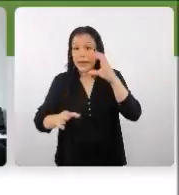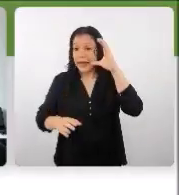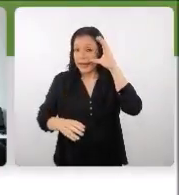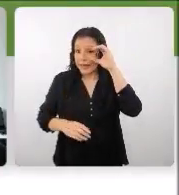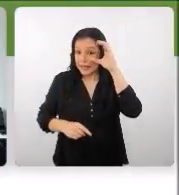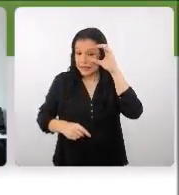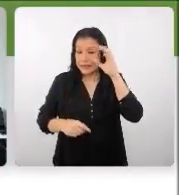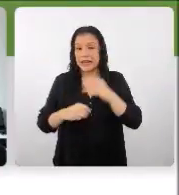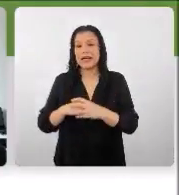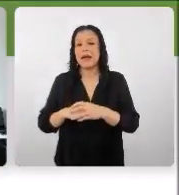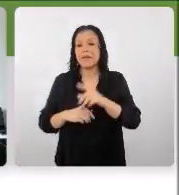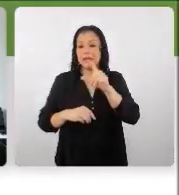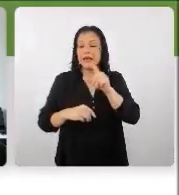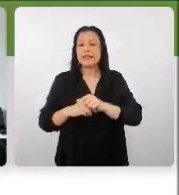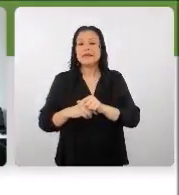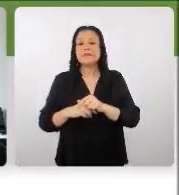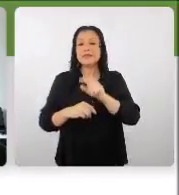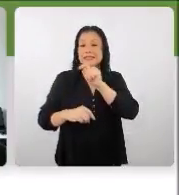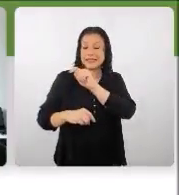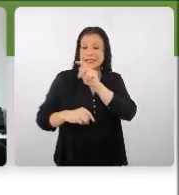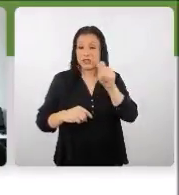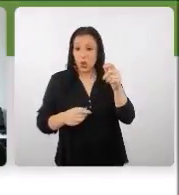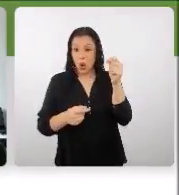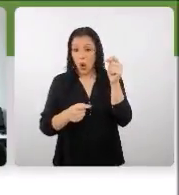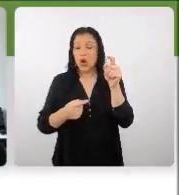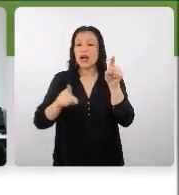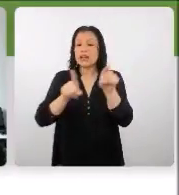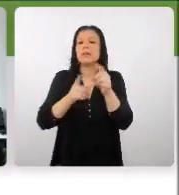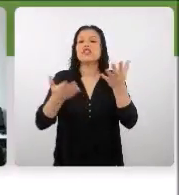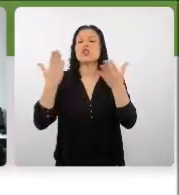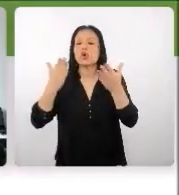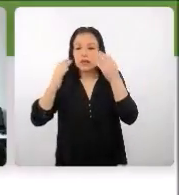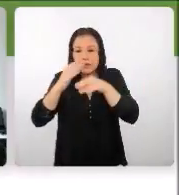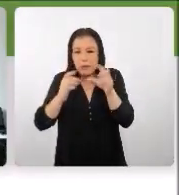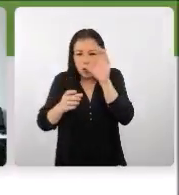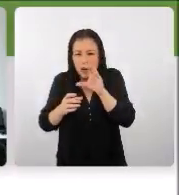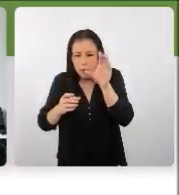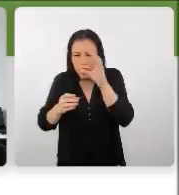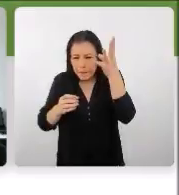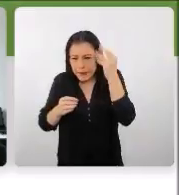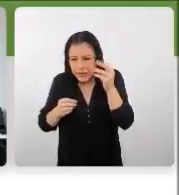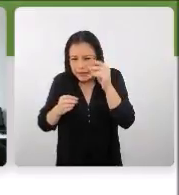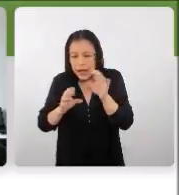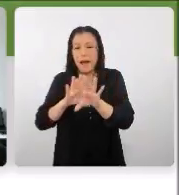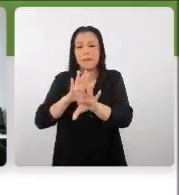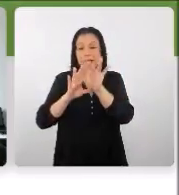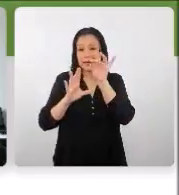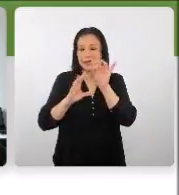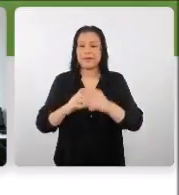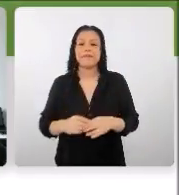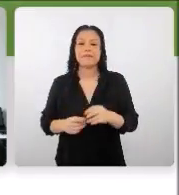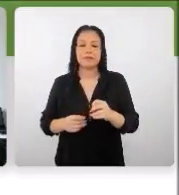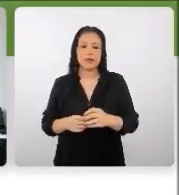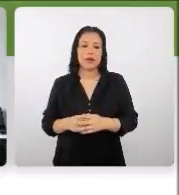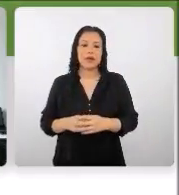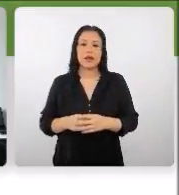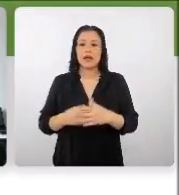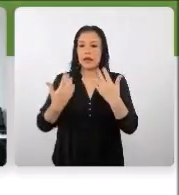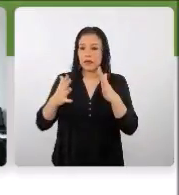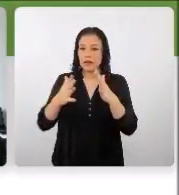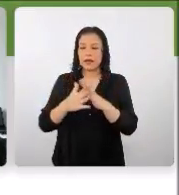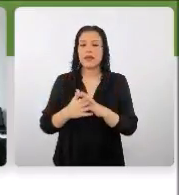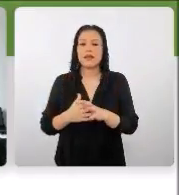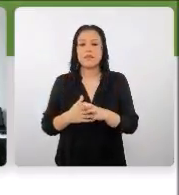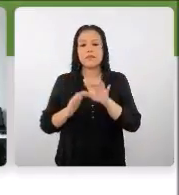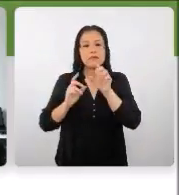incluso TikTok, buscando dónde tener estas próximas aventuras. Por ahí llega a